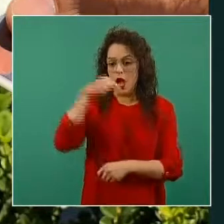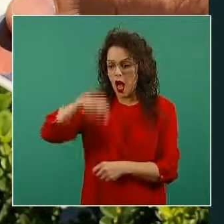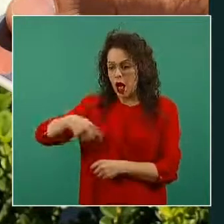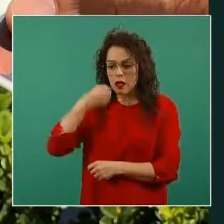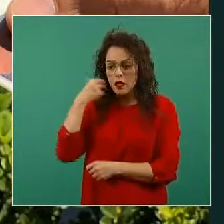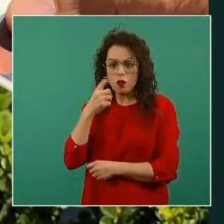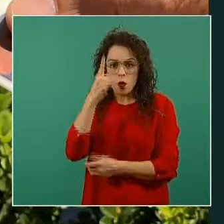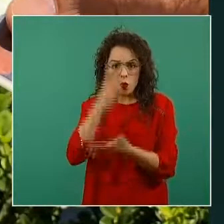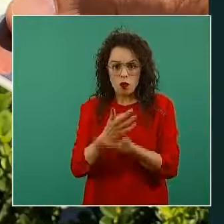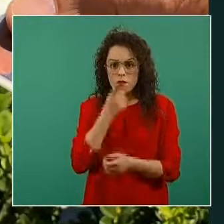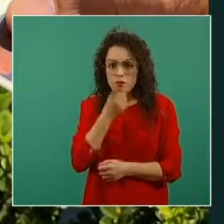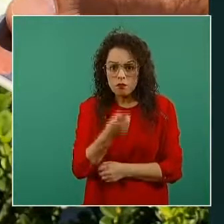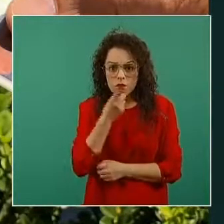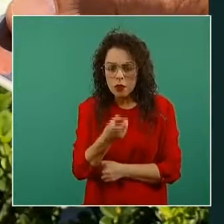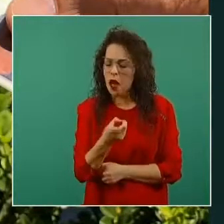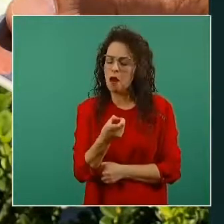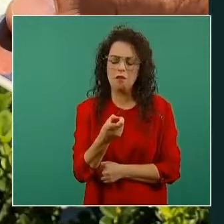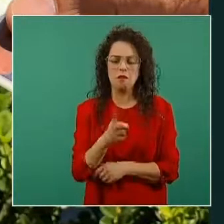sino en diferentes